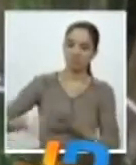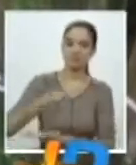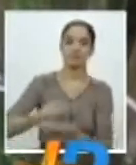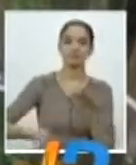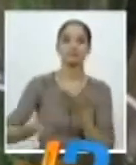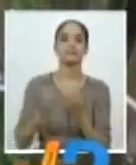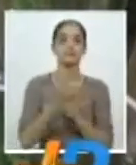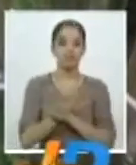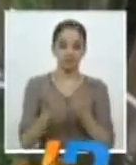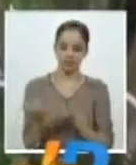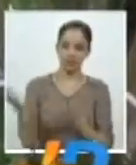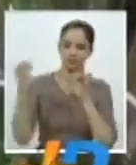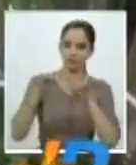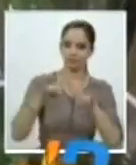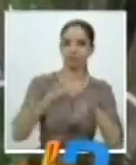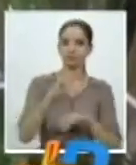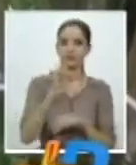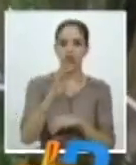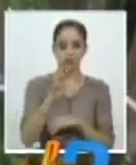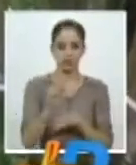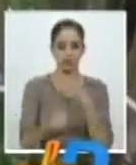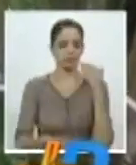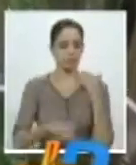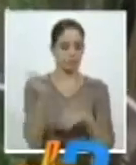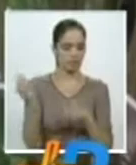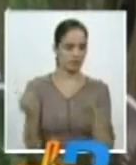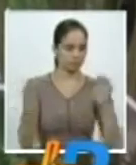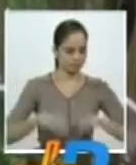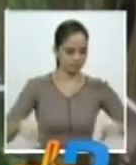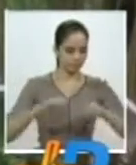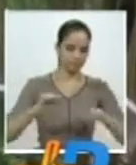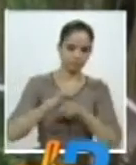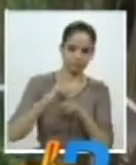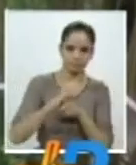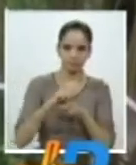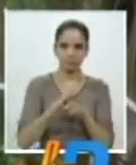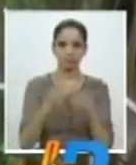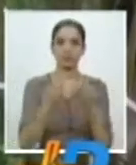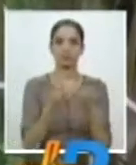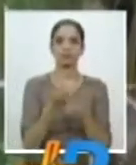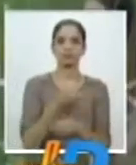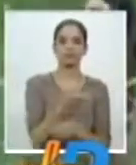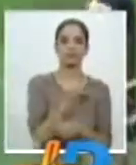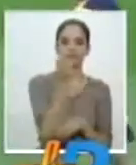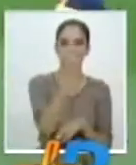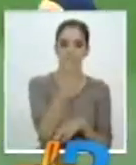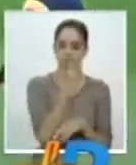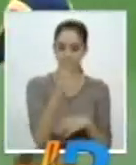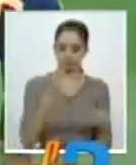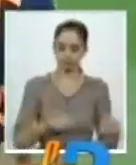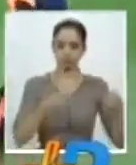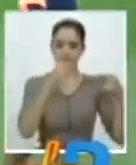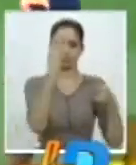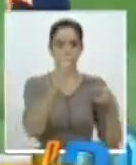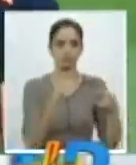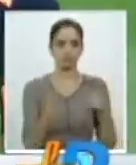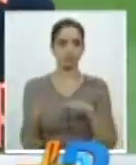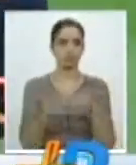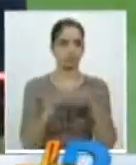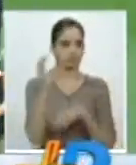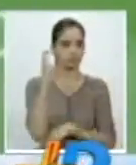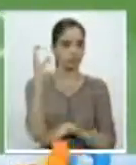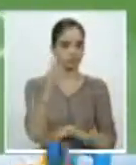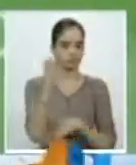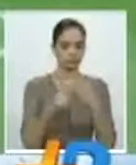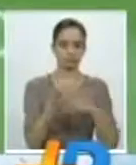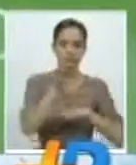se reanudarán las actividades con miras al encuentro de cuartos de final ante el equipo de Luis Felipe Scolari. La selección Colombia regresa en